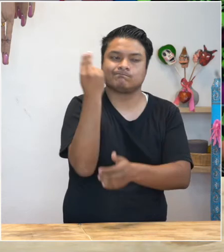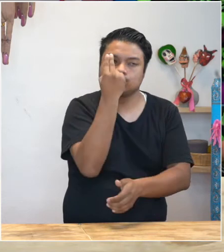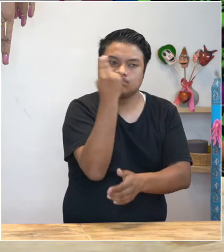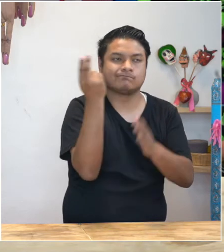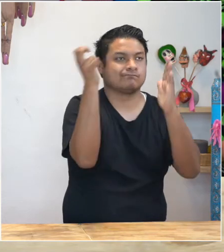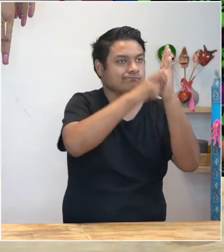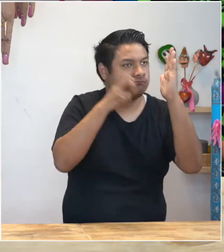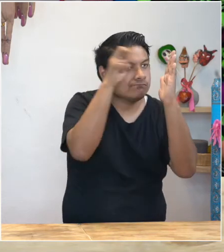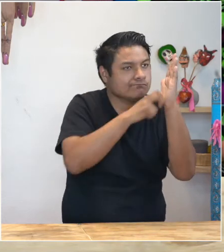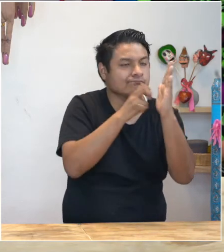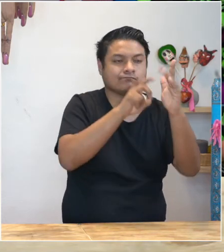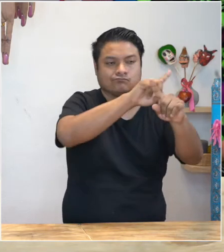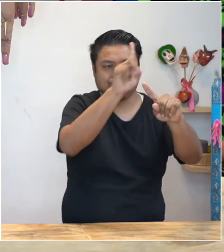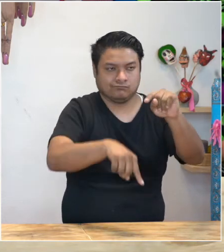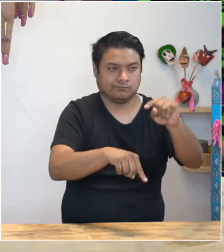problema,